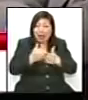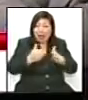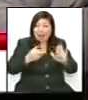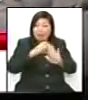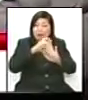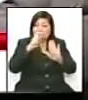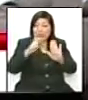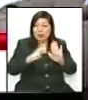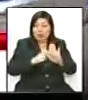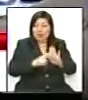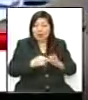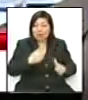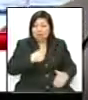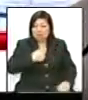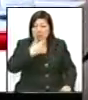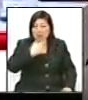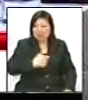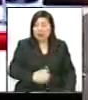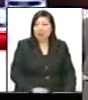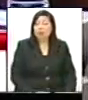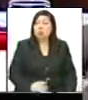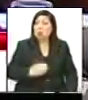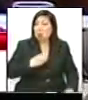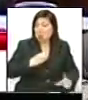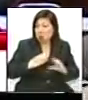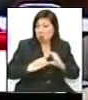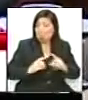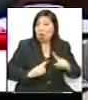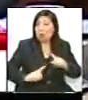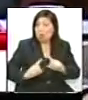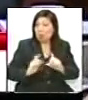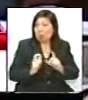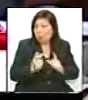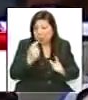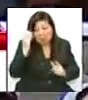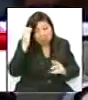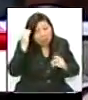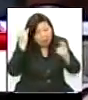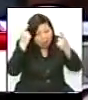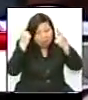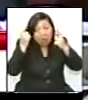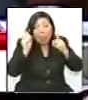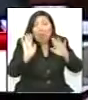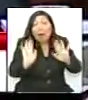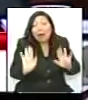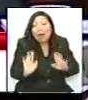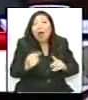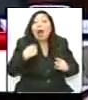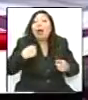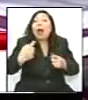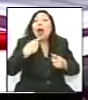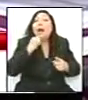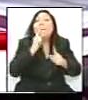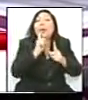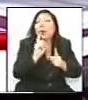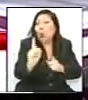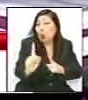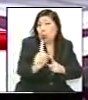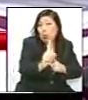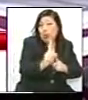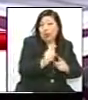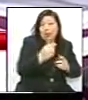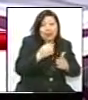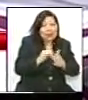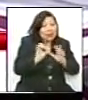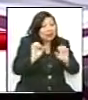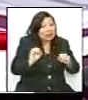respuesta particular. He conversado con algunos colegas que pueden coincidir, ¿no? Pero les he dicho en algunos casos, es mi posición muy